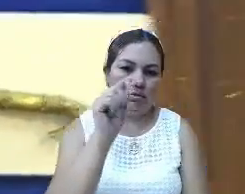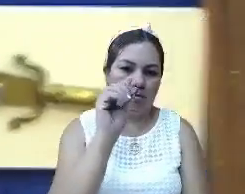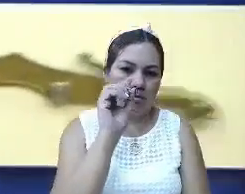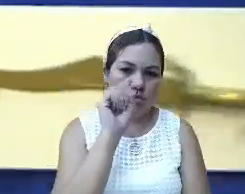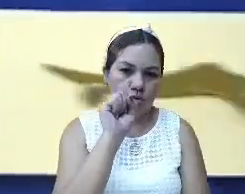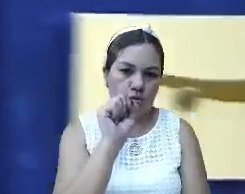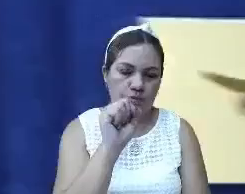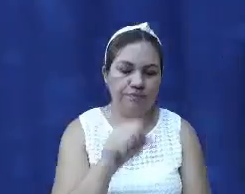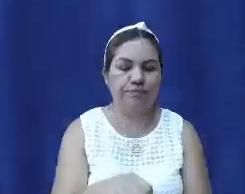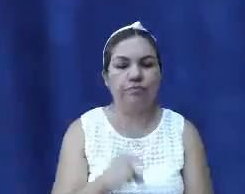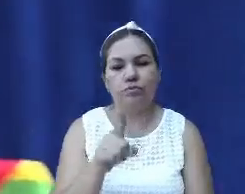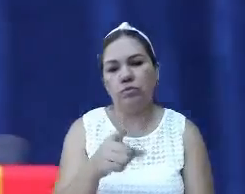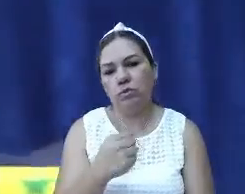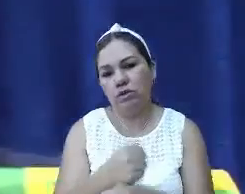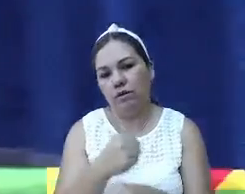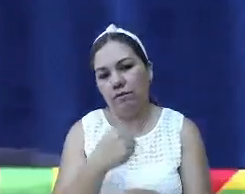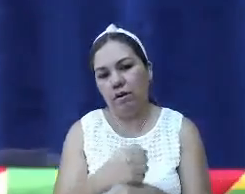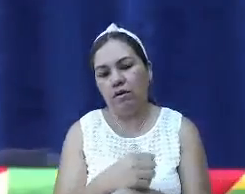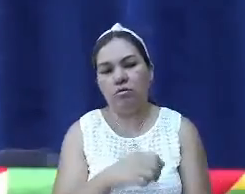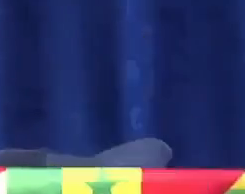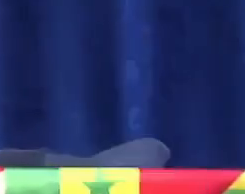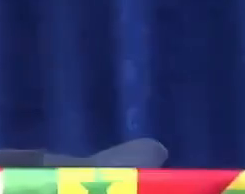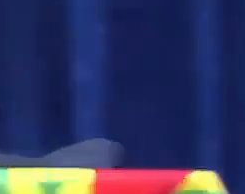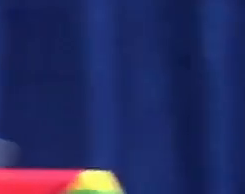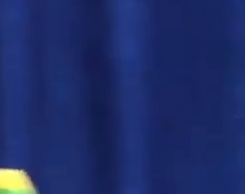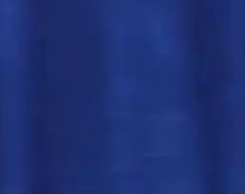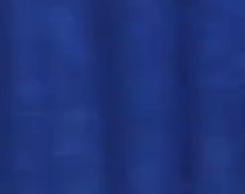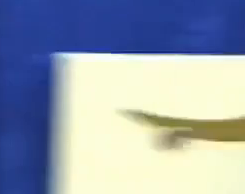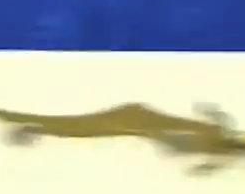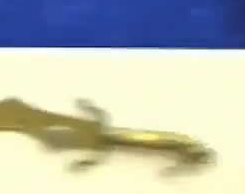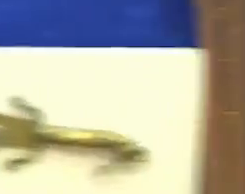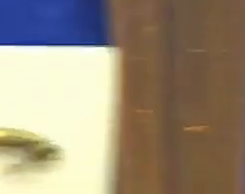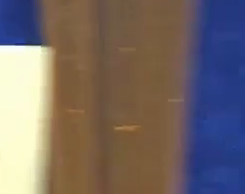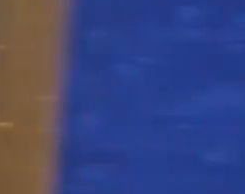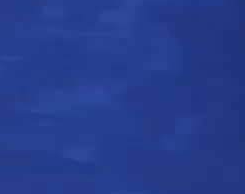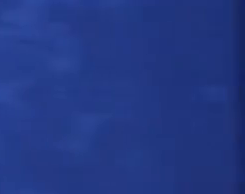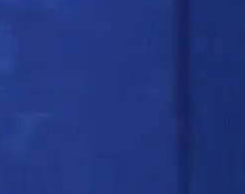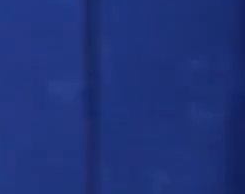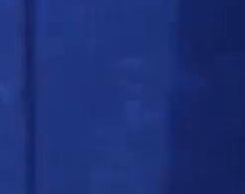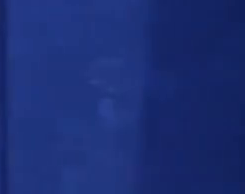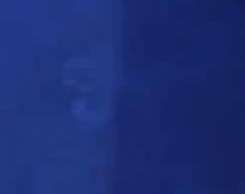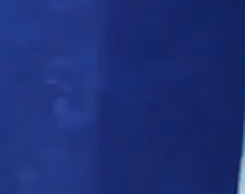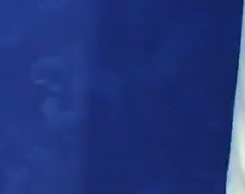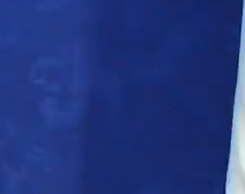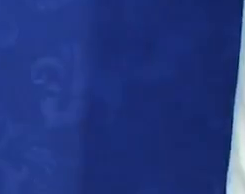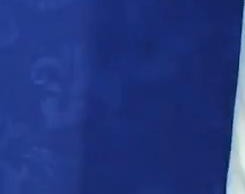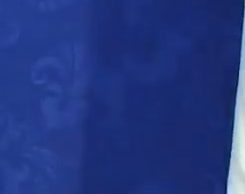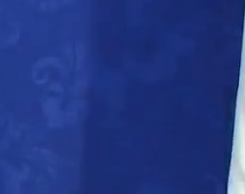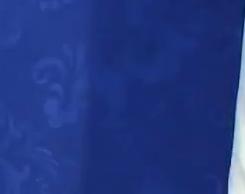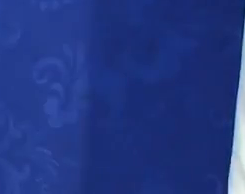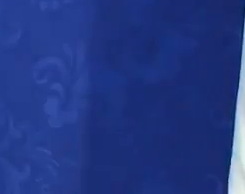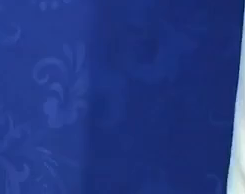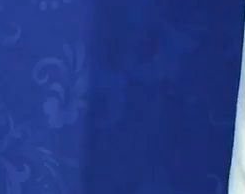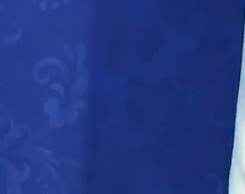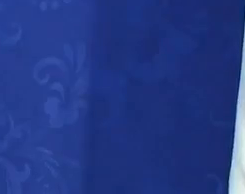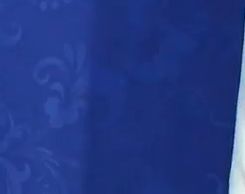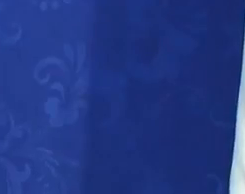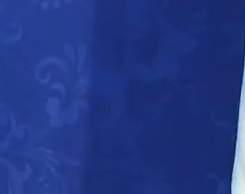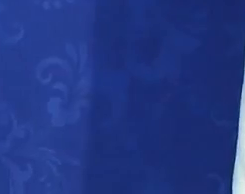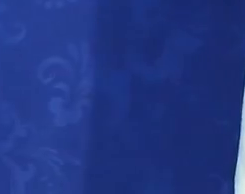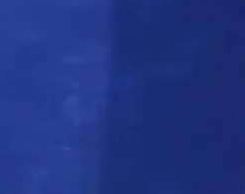los negocios que estás haciendo. Entonces le daban una instrucción: vas a hacer un arca de madera de gofer, de la